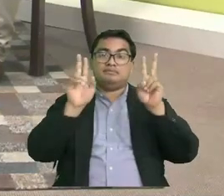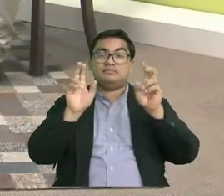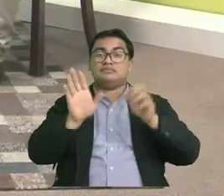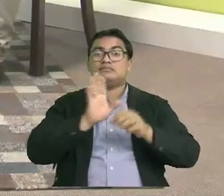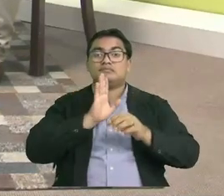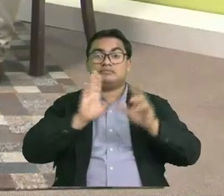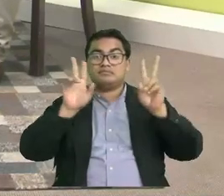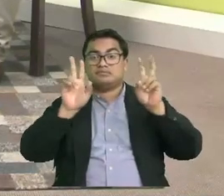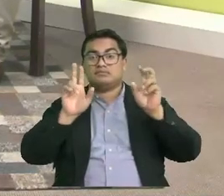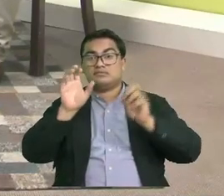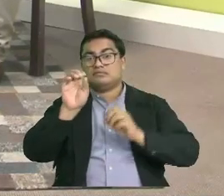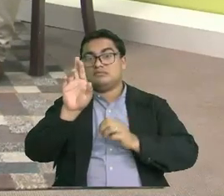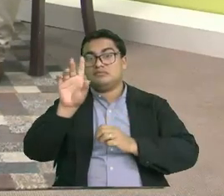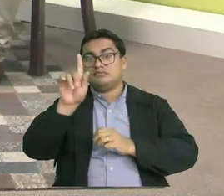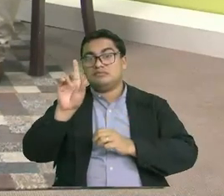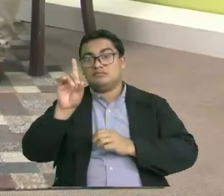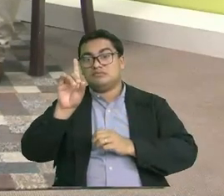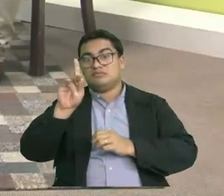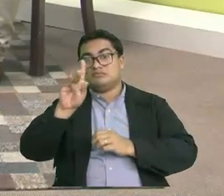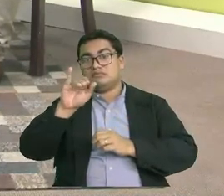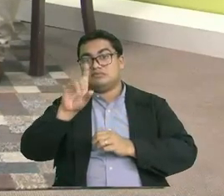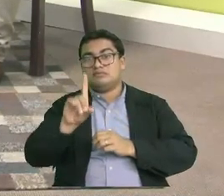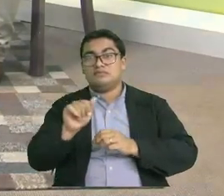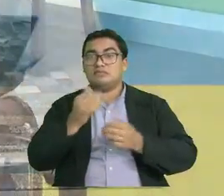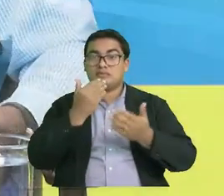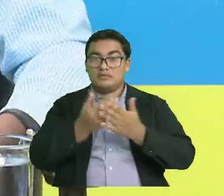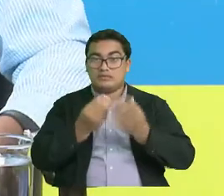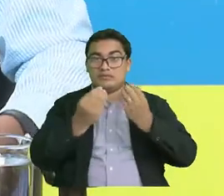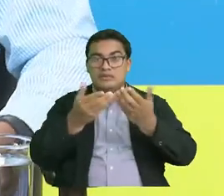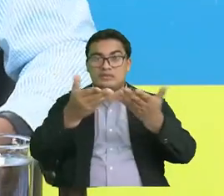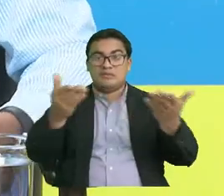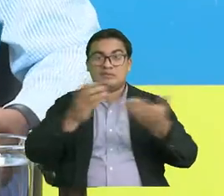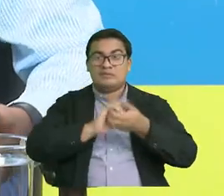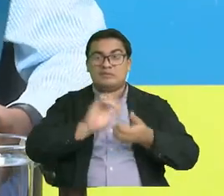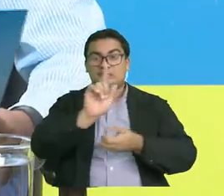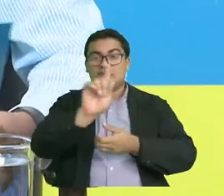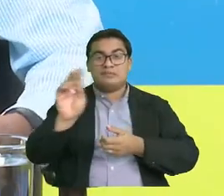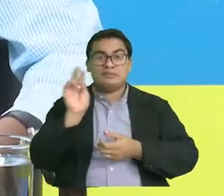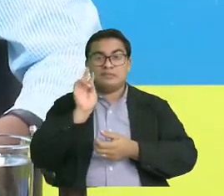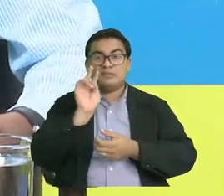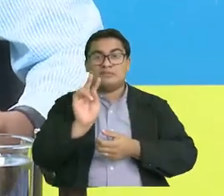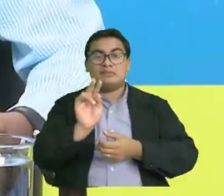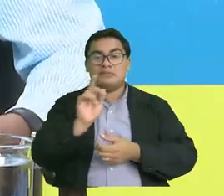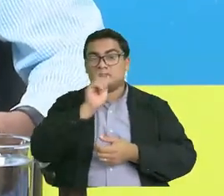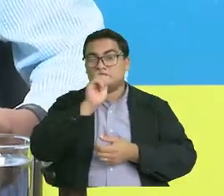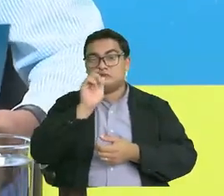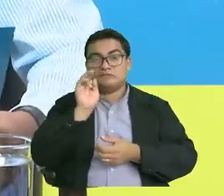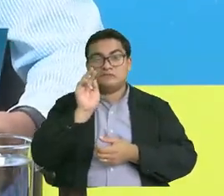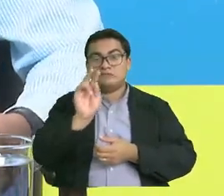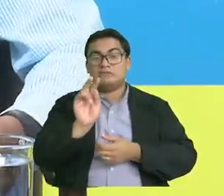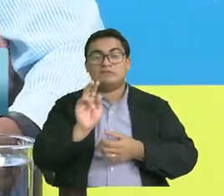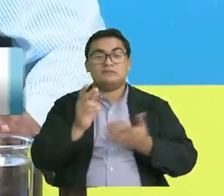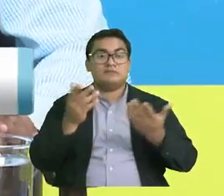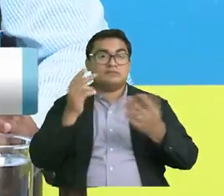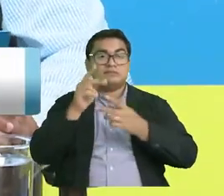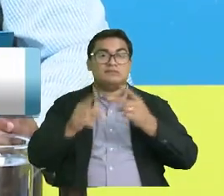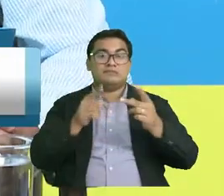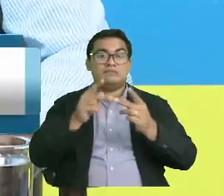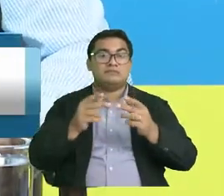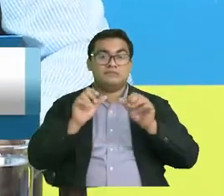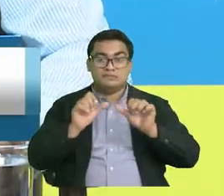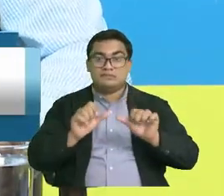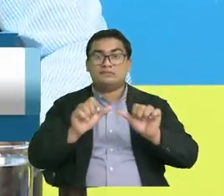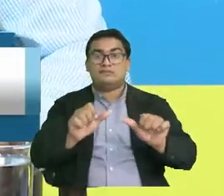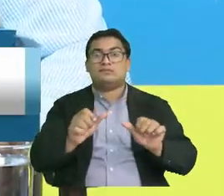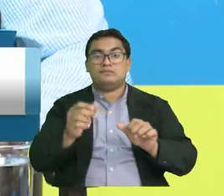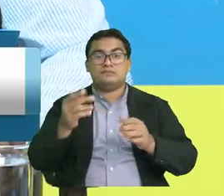su especialidad, como es la ortopedia. Okay. Gracias, doctor. Gracias también a usted, amigos televidentes, por su excelente sintonía. Le invitamos